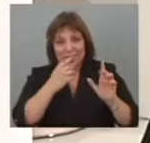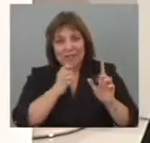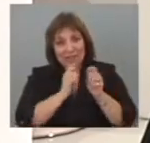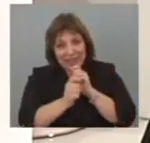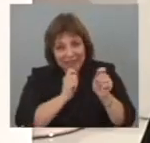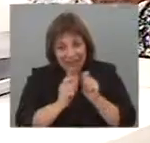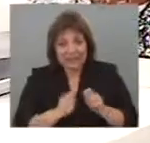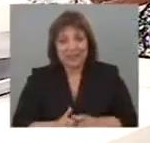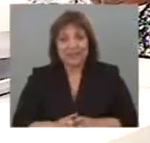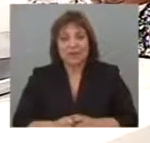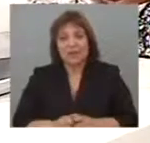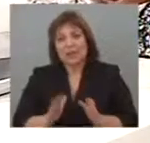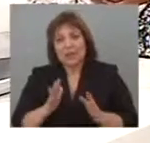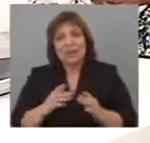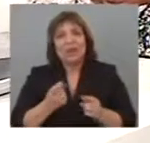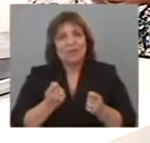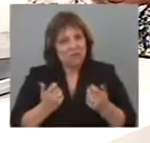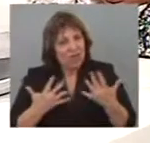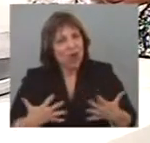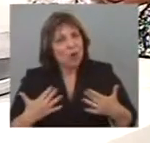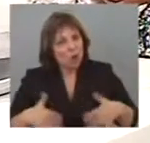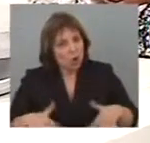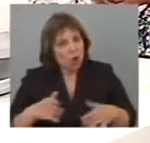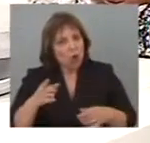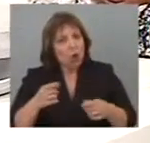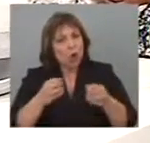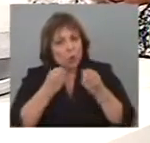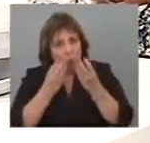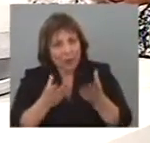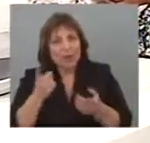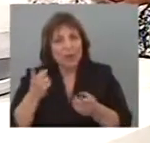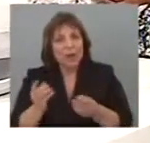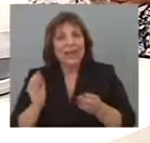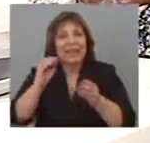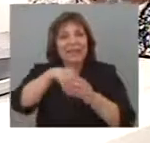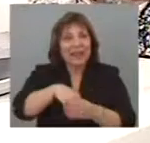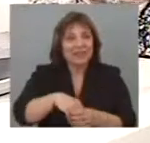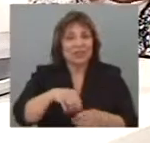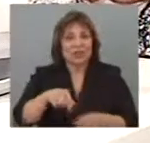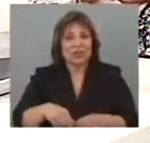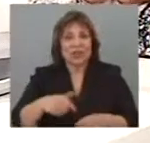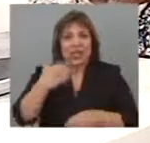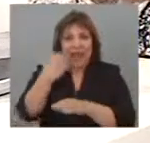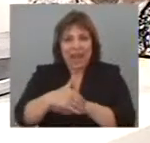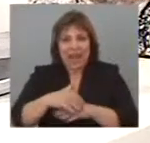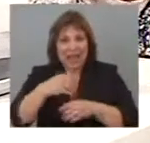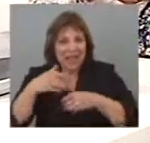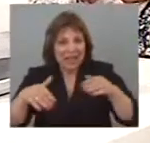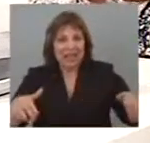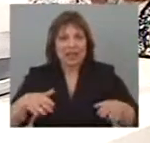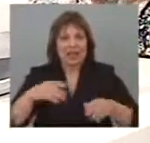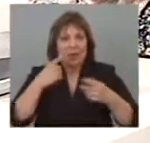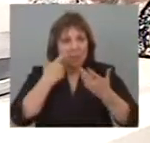ellas realizan. Bueno, es muy valioso. Es muy valioso porque las intervenciones urbanas y poner en la calle, en el